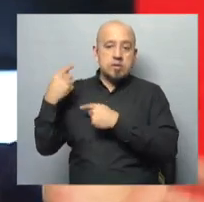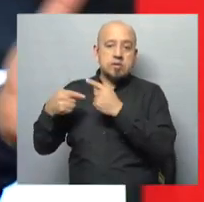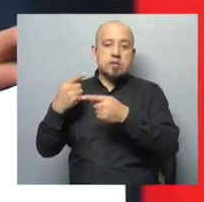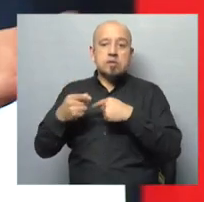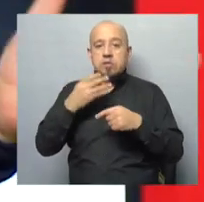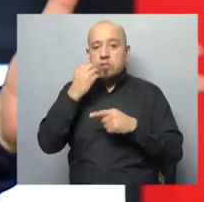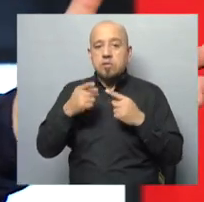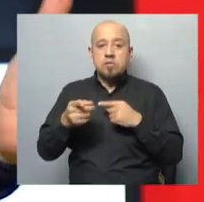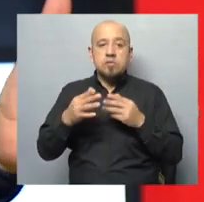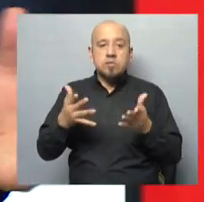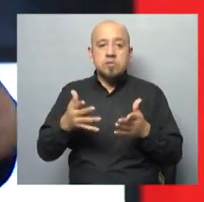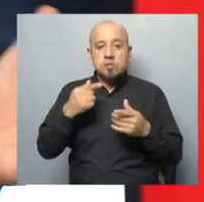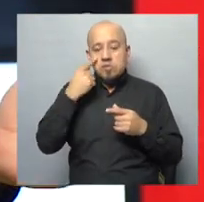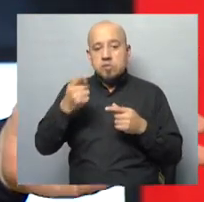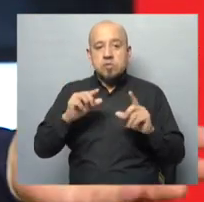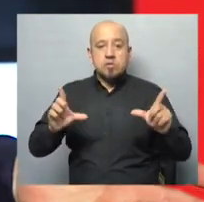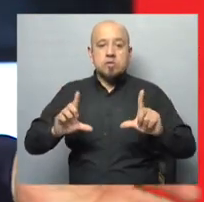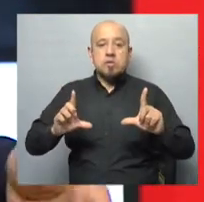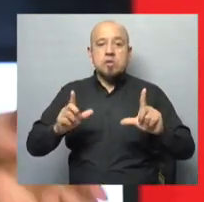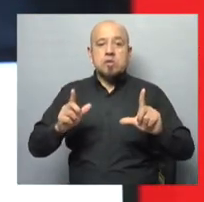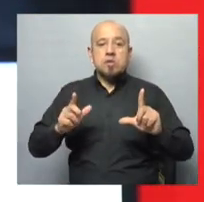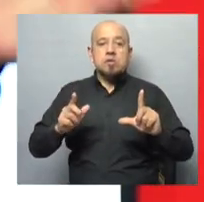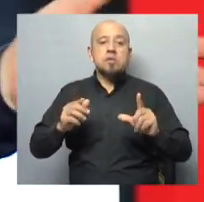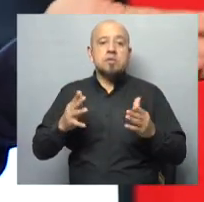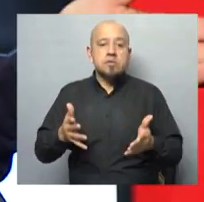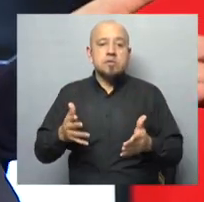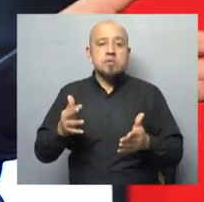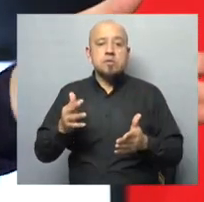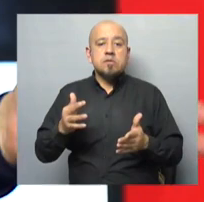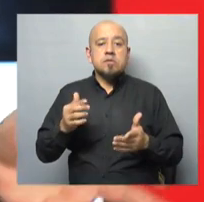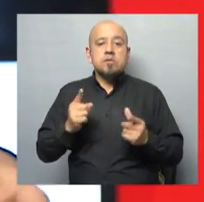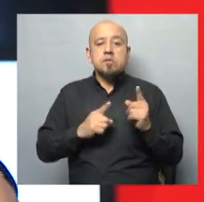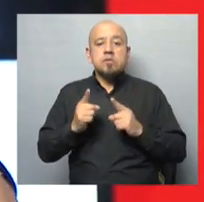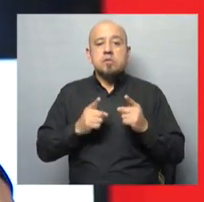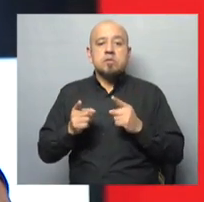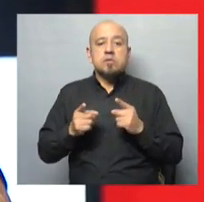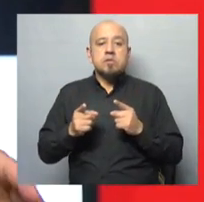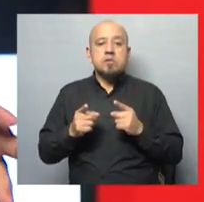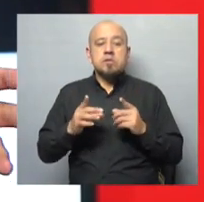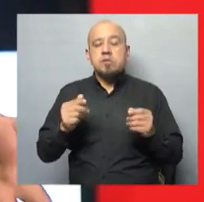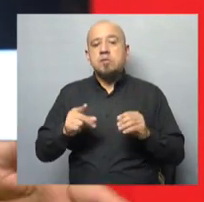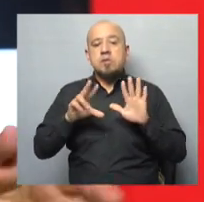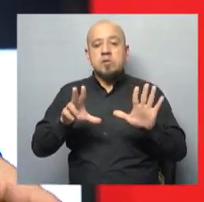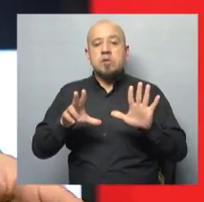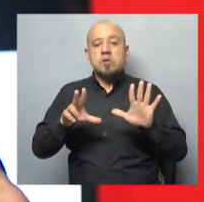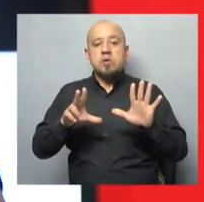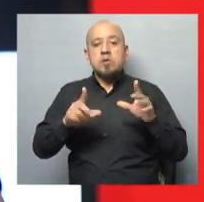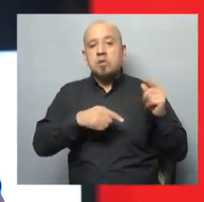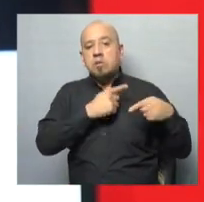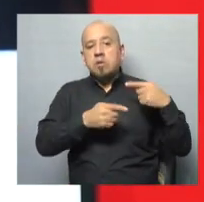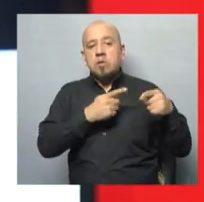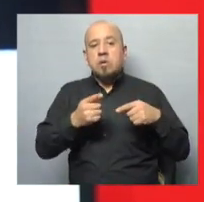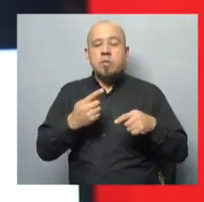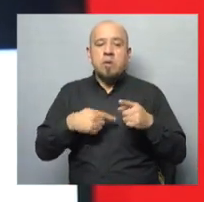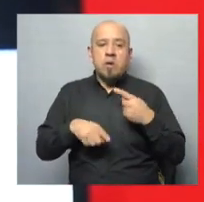cuando uno mira va a ser y en la tele yo miro series de repente alguna alguna las miro y miro los ocho capítulos a que pongamos